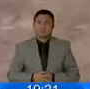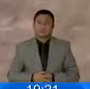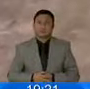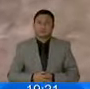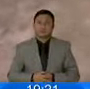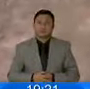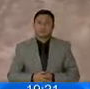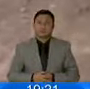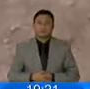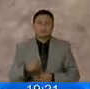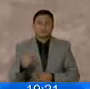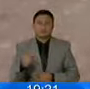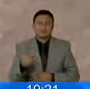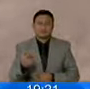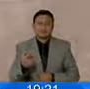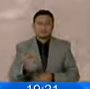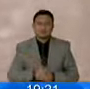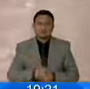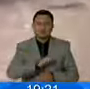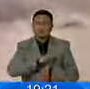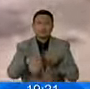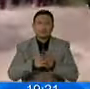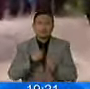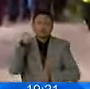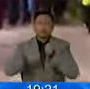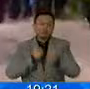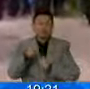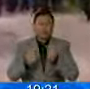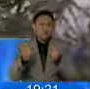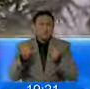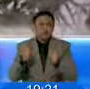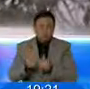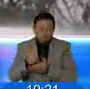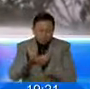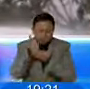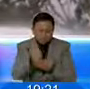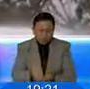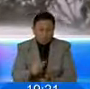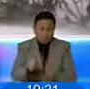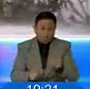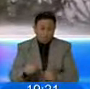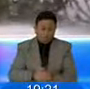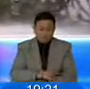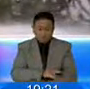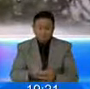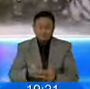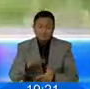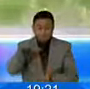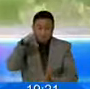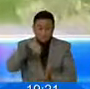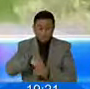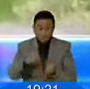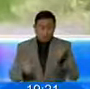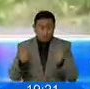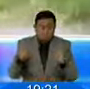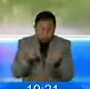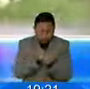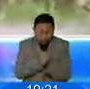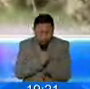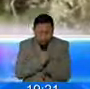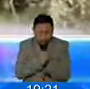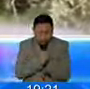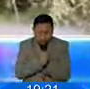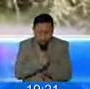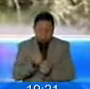Al minuto de ocurrido este percance, todos se apresuraron a socorrer a las víctimas de este hecho fatal, que se encontraban aprisionadas dentro del carro que cayó a la